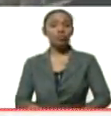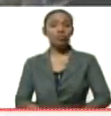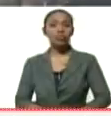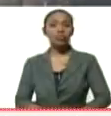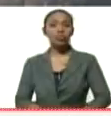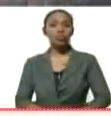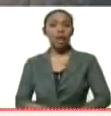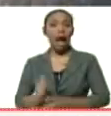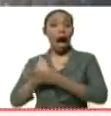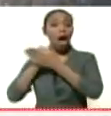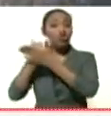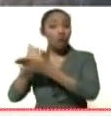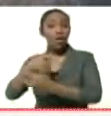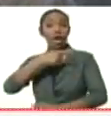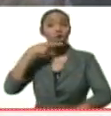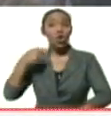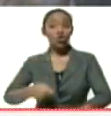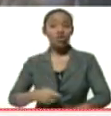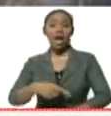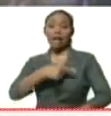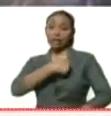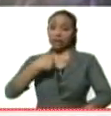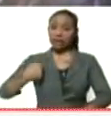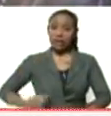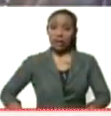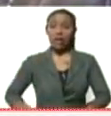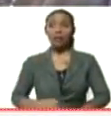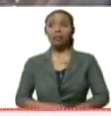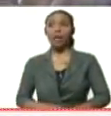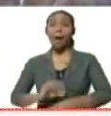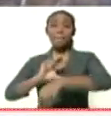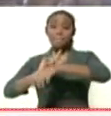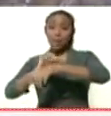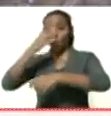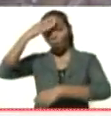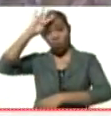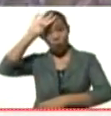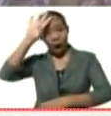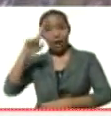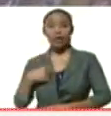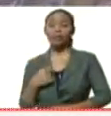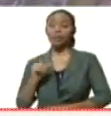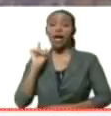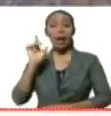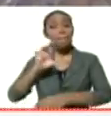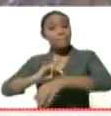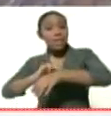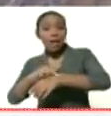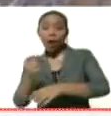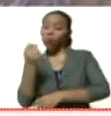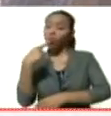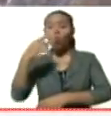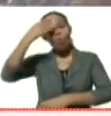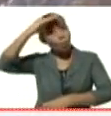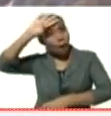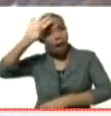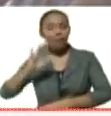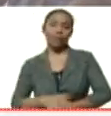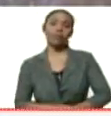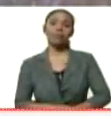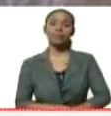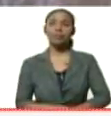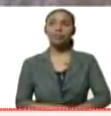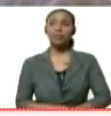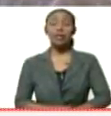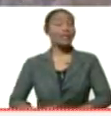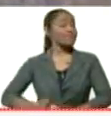La ayuda de Rusia, China, los médicos cubanos, el interferón, la medicina cubana.